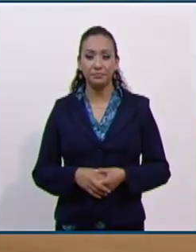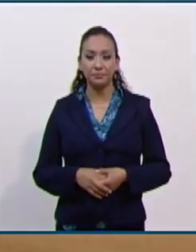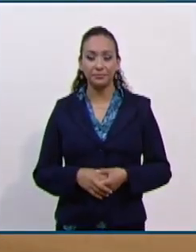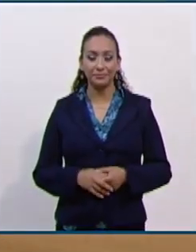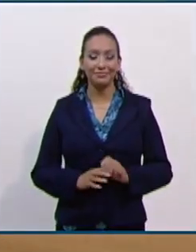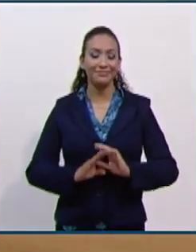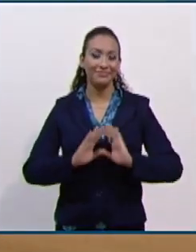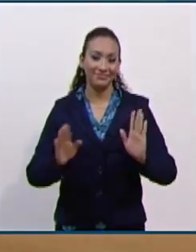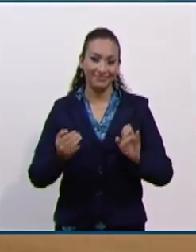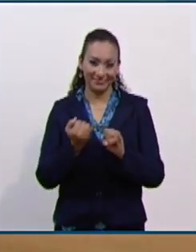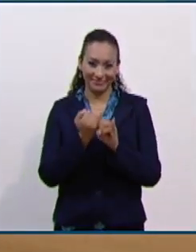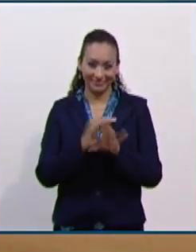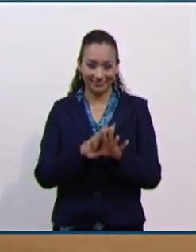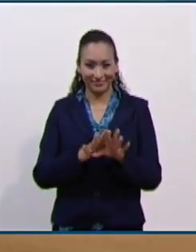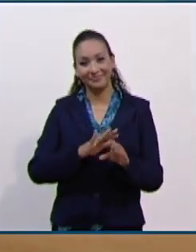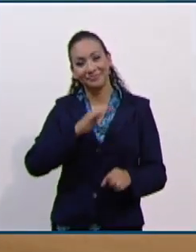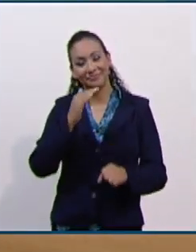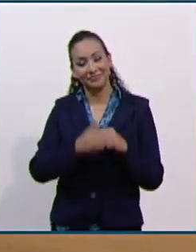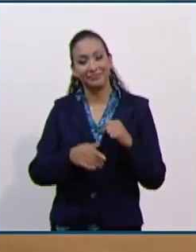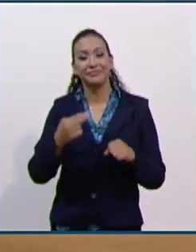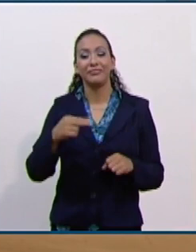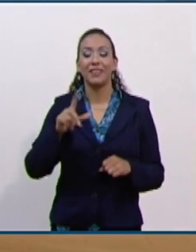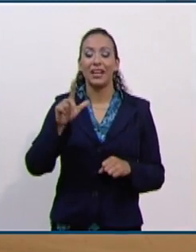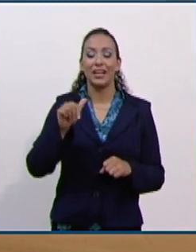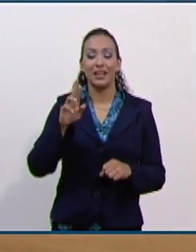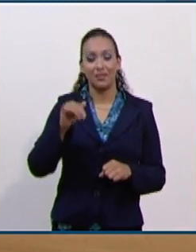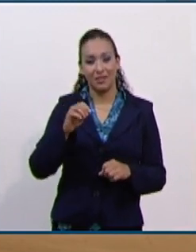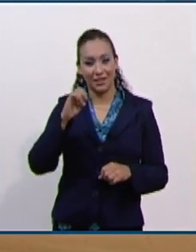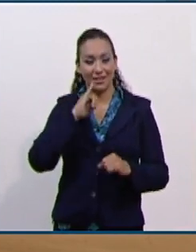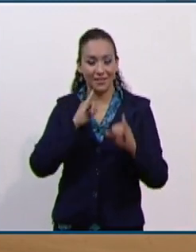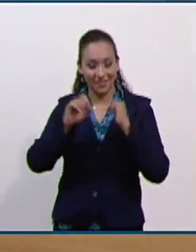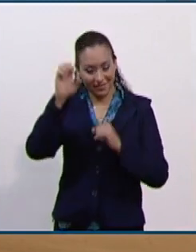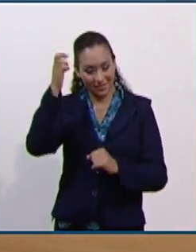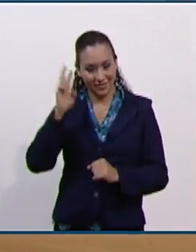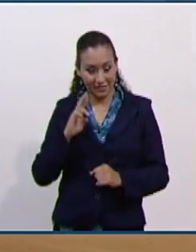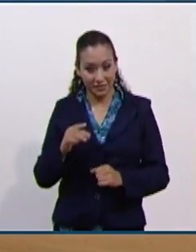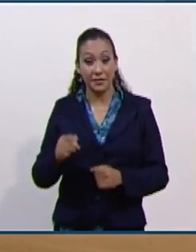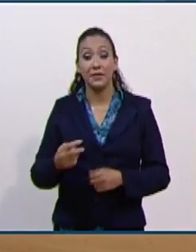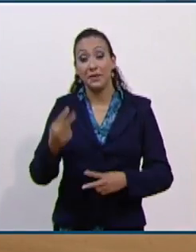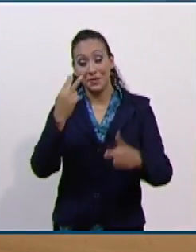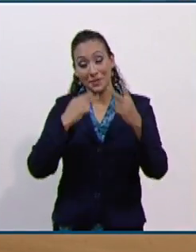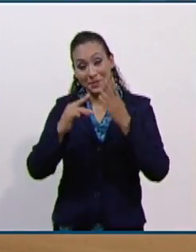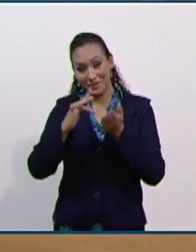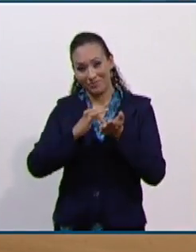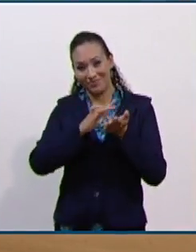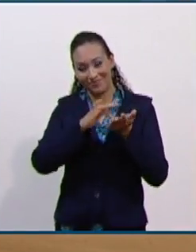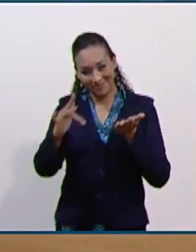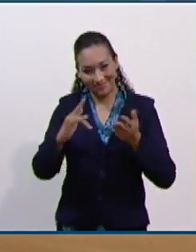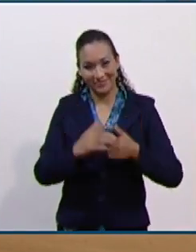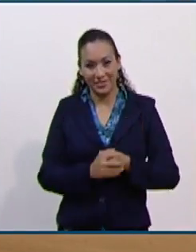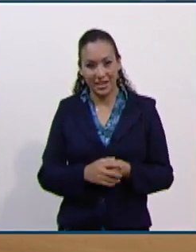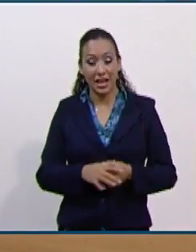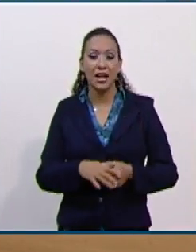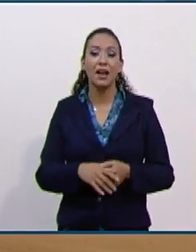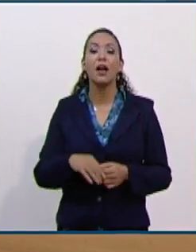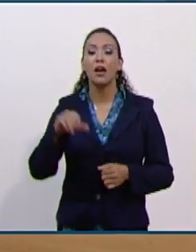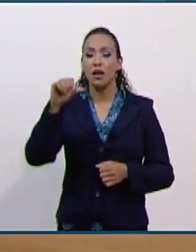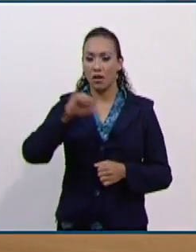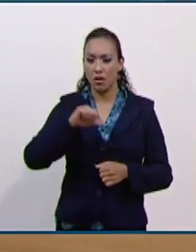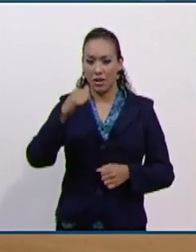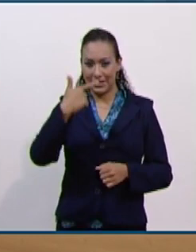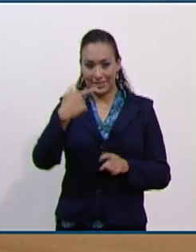Así concluimos esta emisión. Soy Laura Murillo y lo invito a mantenerse en la señal del canal del Poder Judicial de la Federación. Siga a